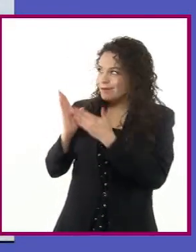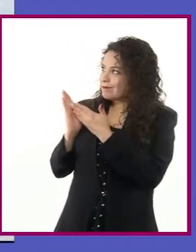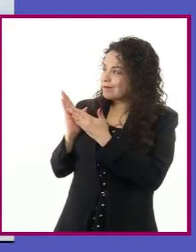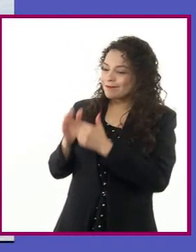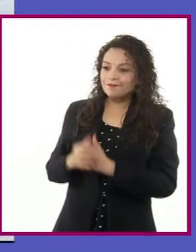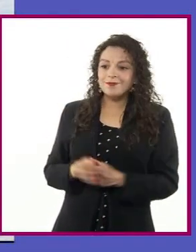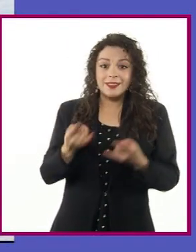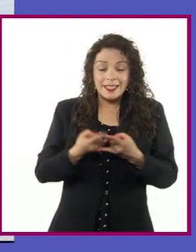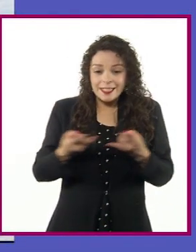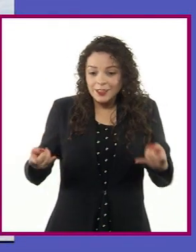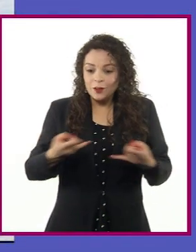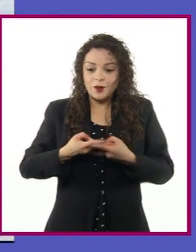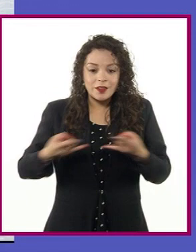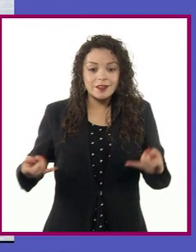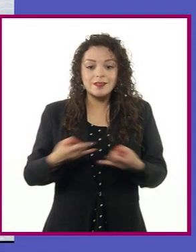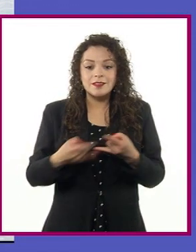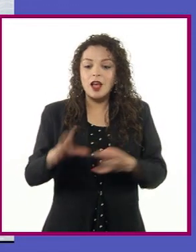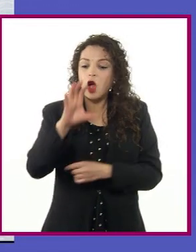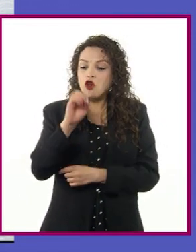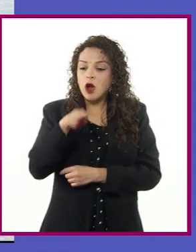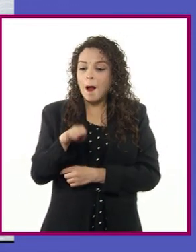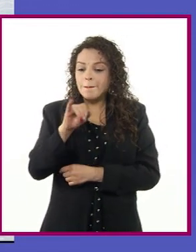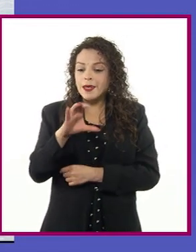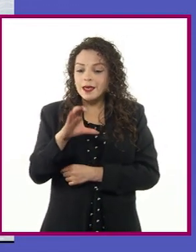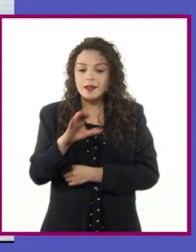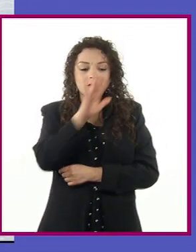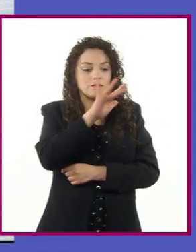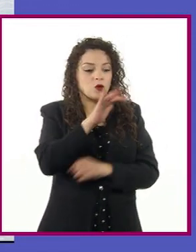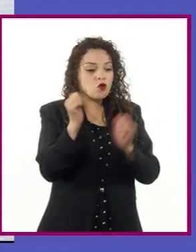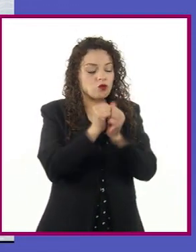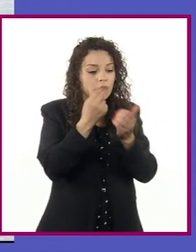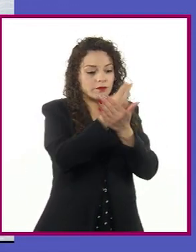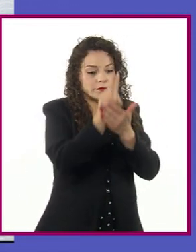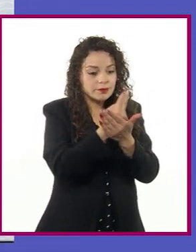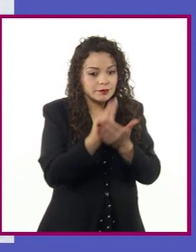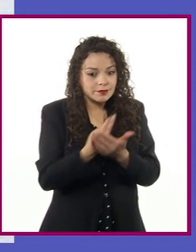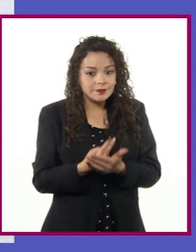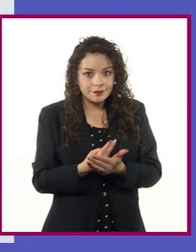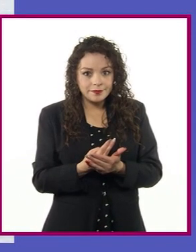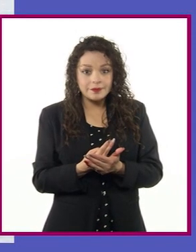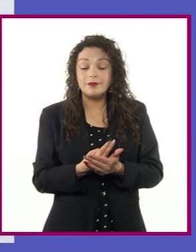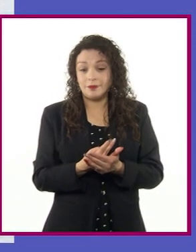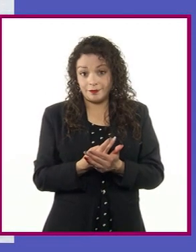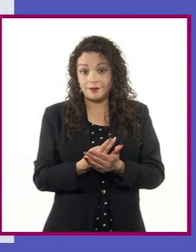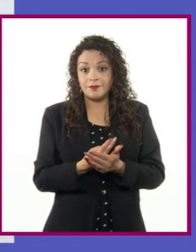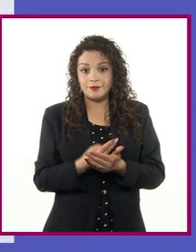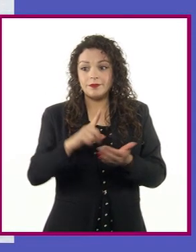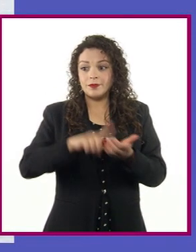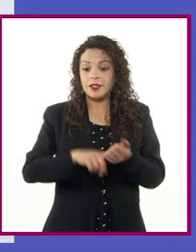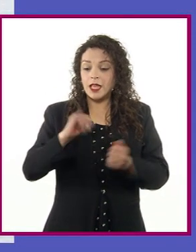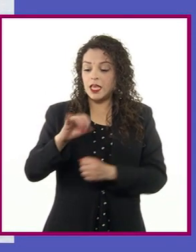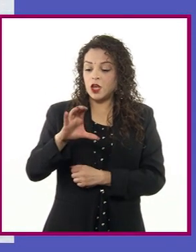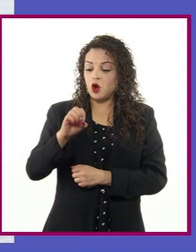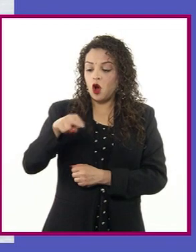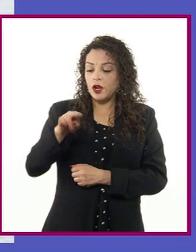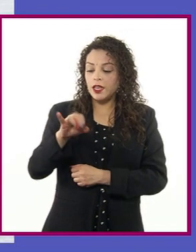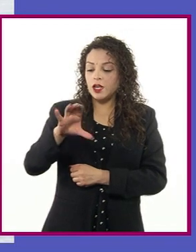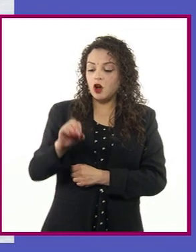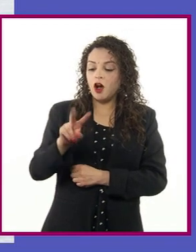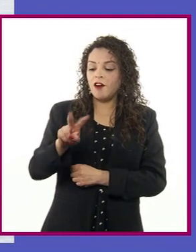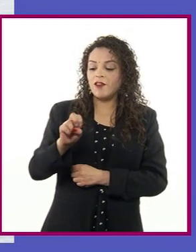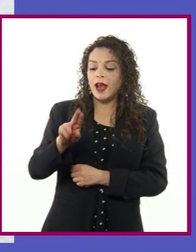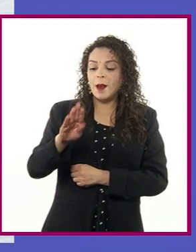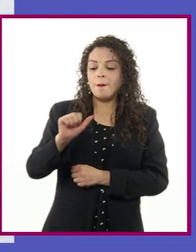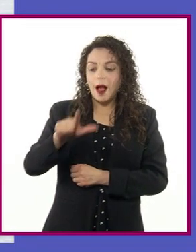Las historietas y el cómic son textos icónicos verbales, es decir, textos que se valen